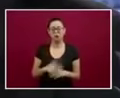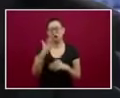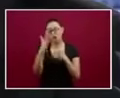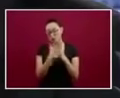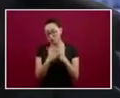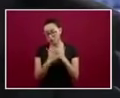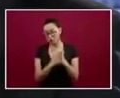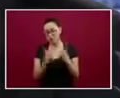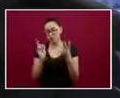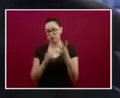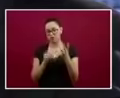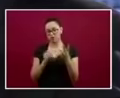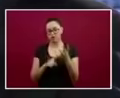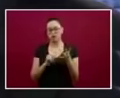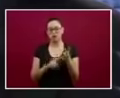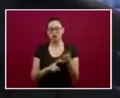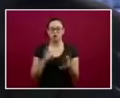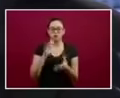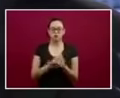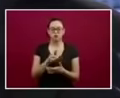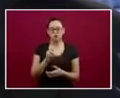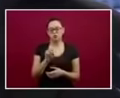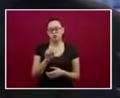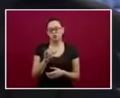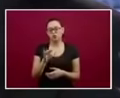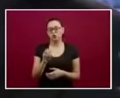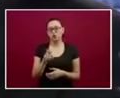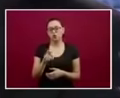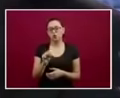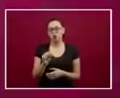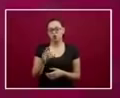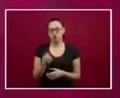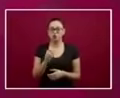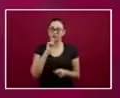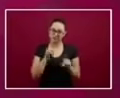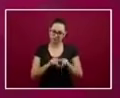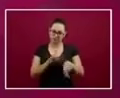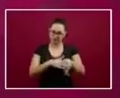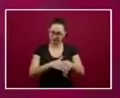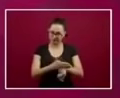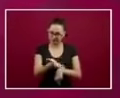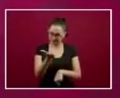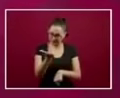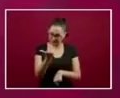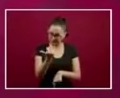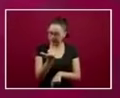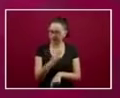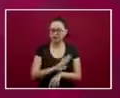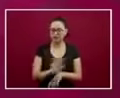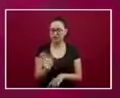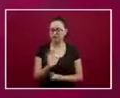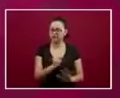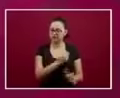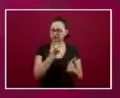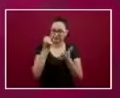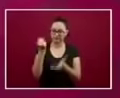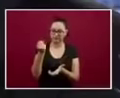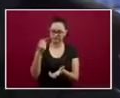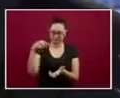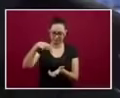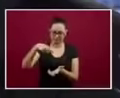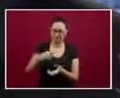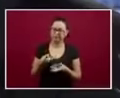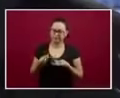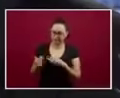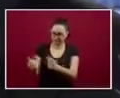igualmente pues era gente que apoyaba en contra de la trata, ¿no? Sí. Y yo creo que siempre va a haber gente buena que